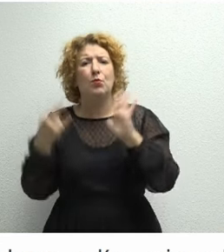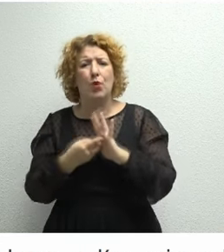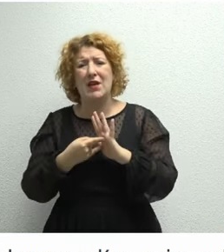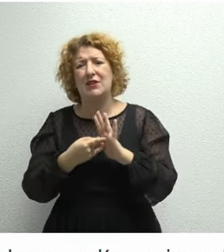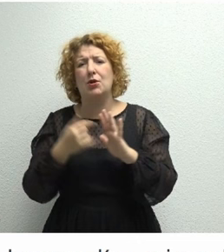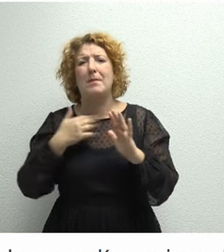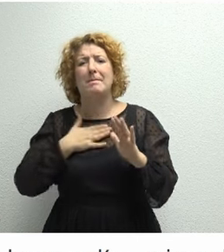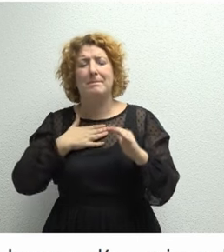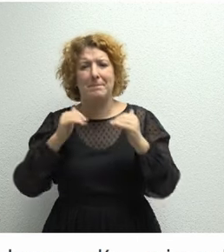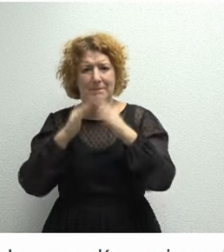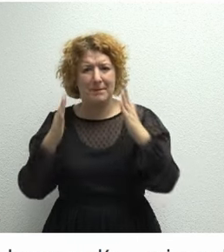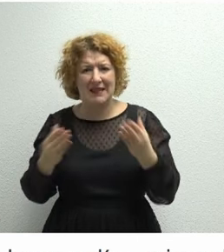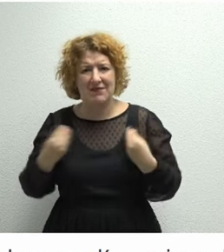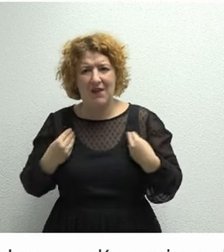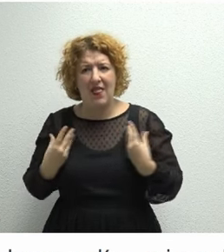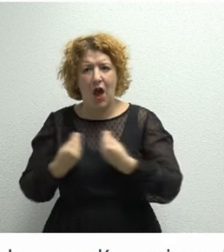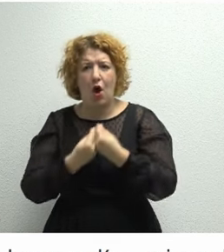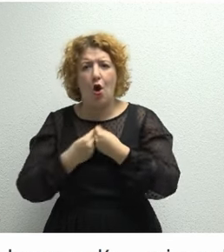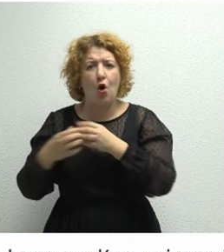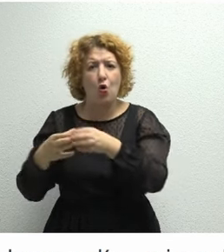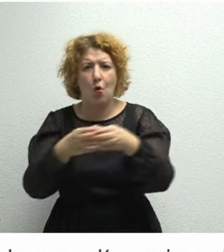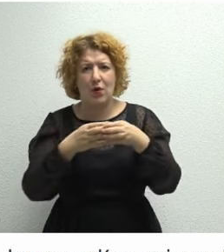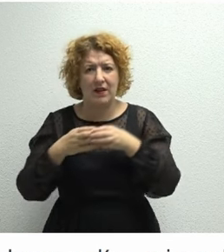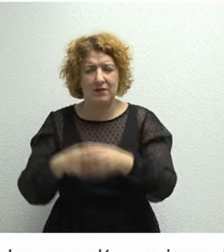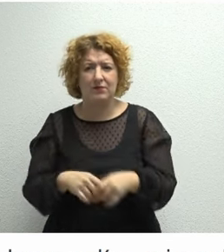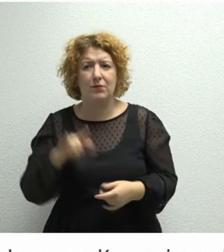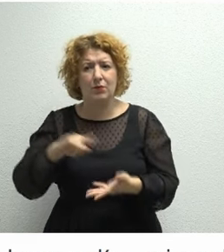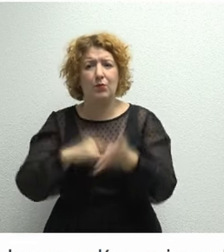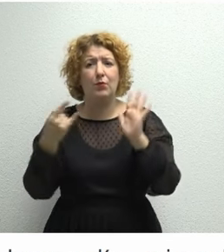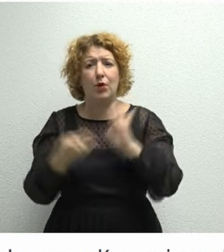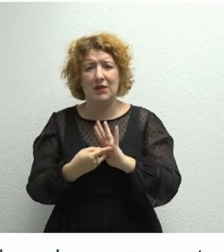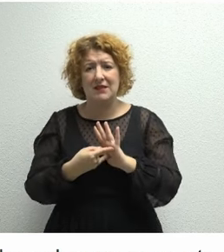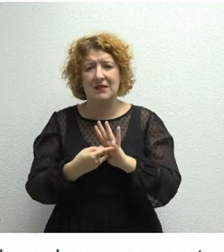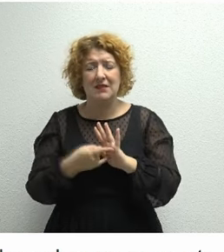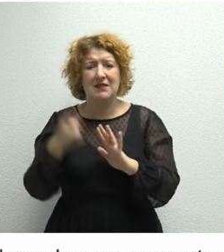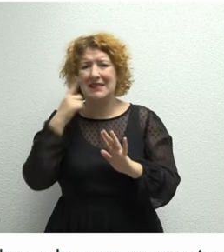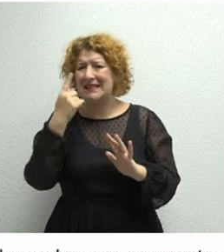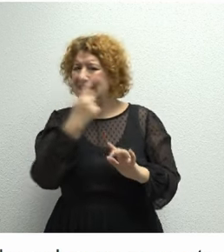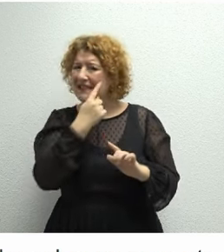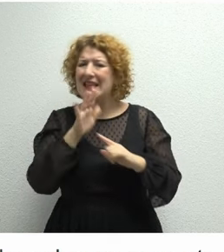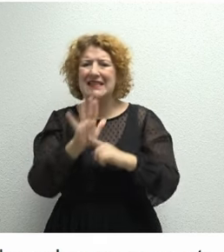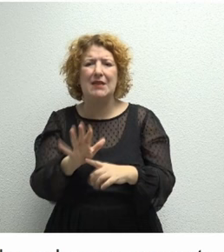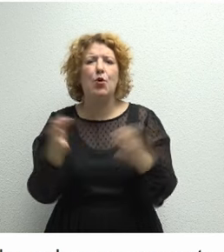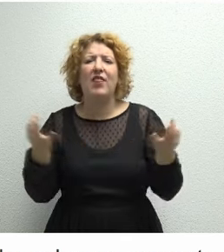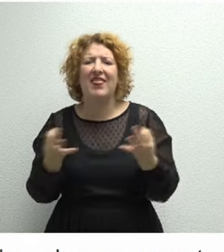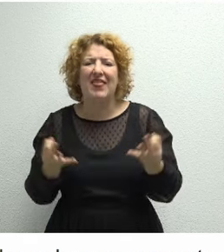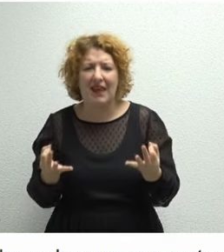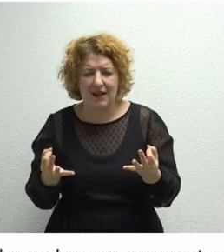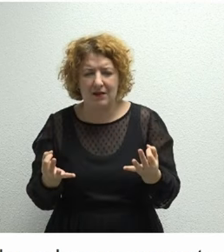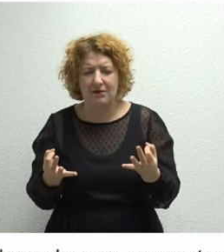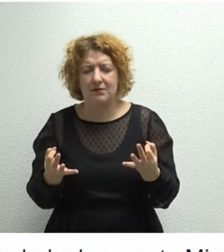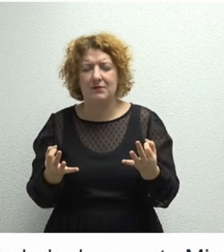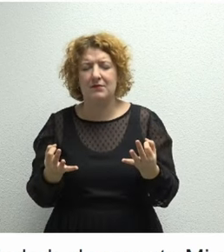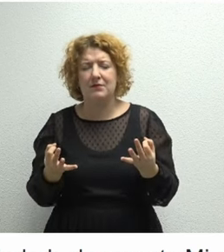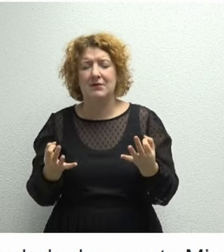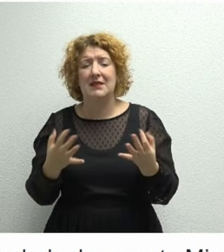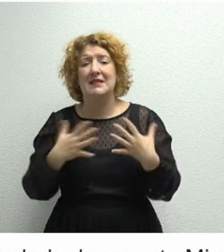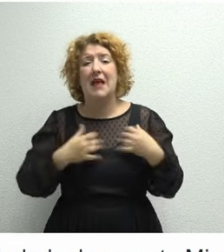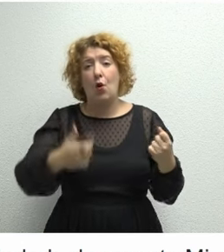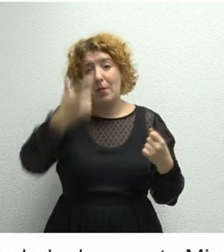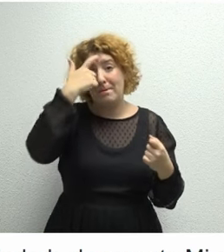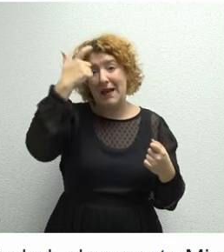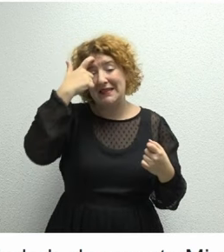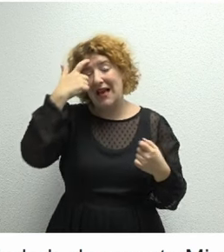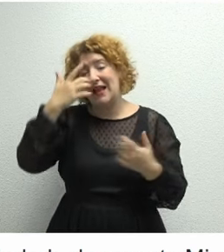casa una vida en comunidad este proyecto es un testimonio de la necesaria colaboración entre la red de Salud Mental y